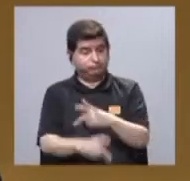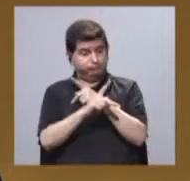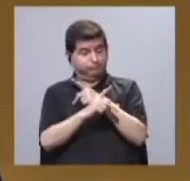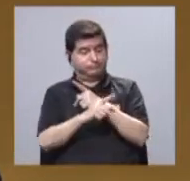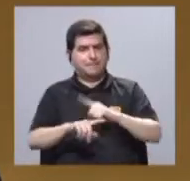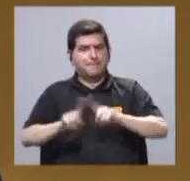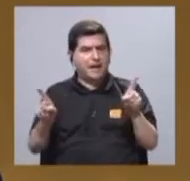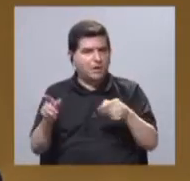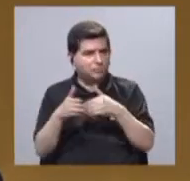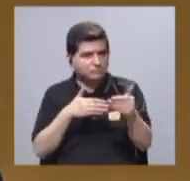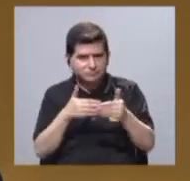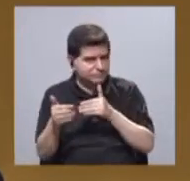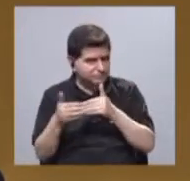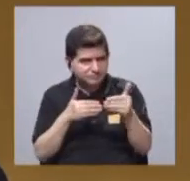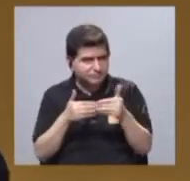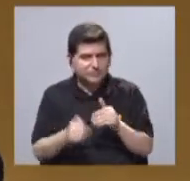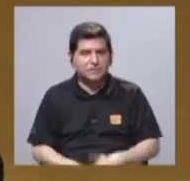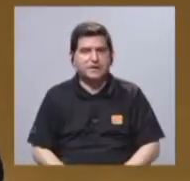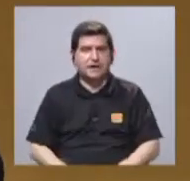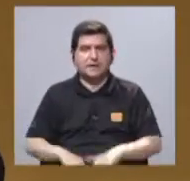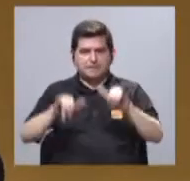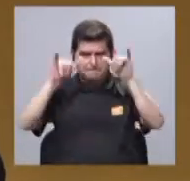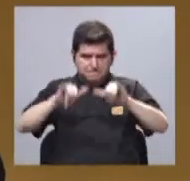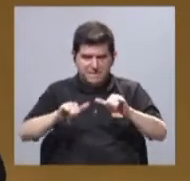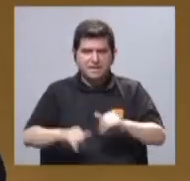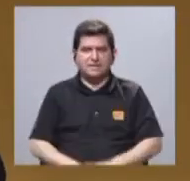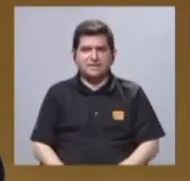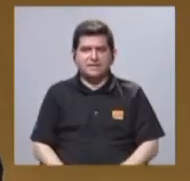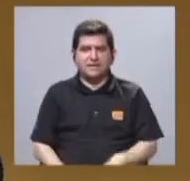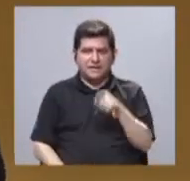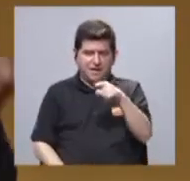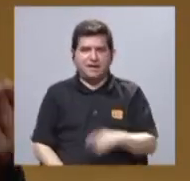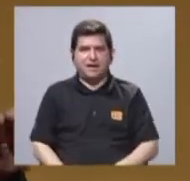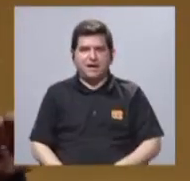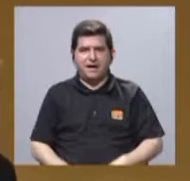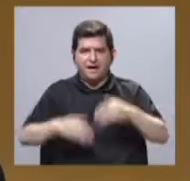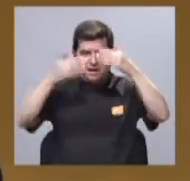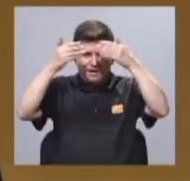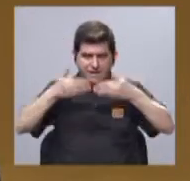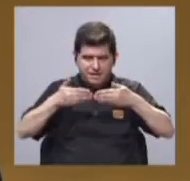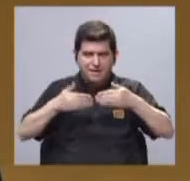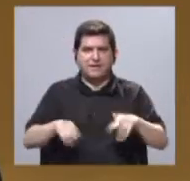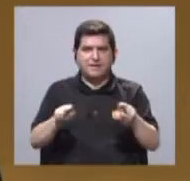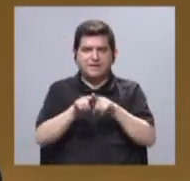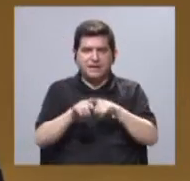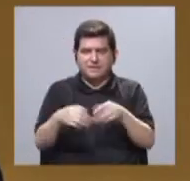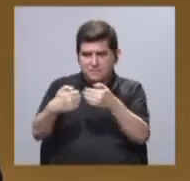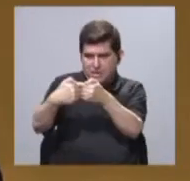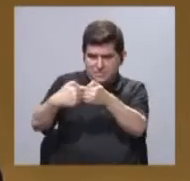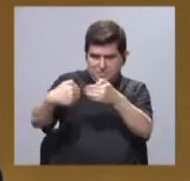vacunado, pero aún así mantengo la careta, mantengo la distancia